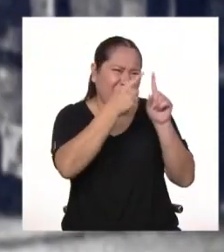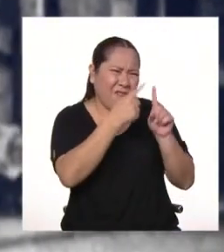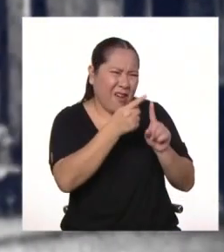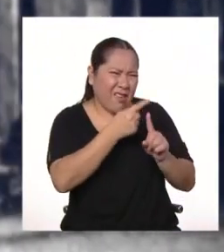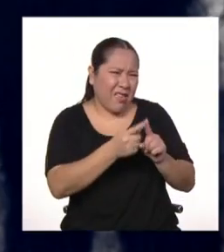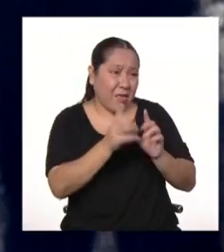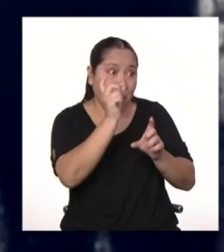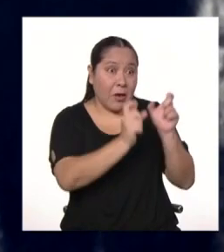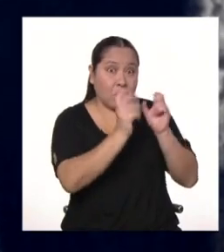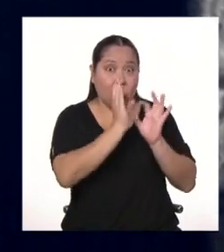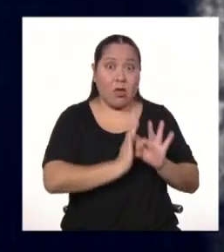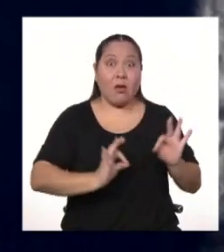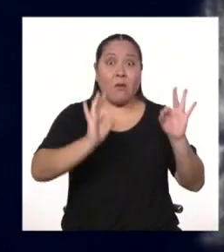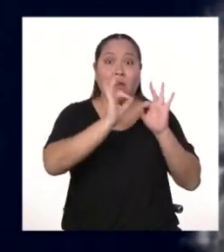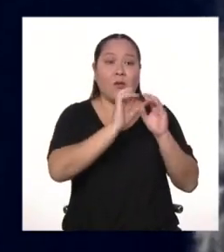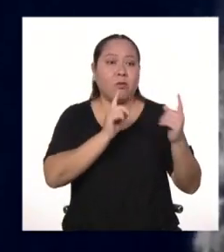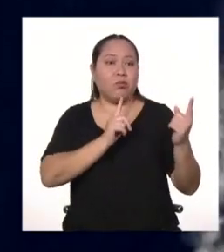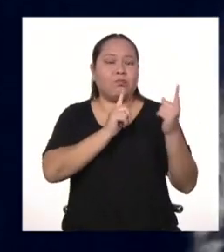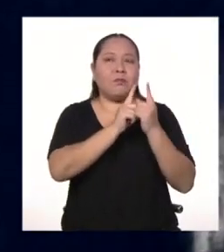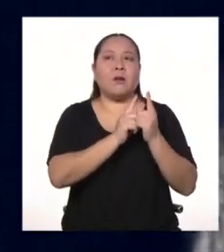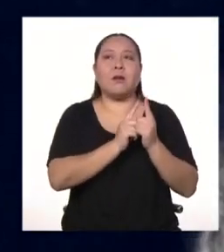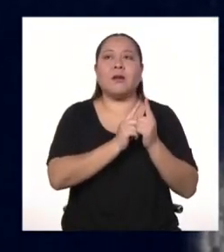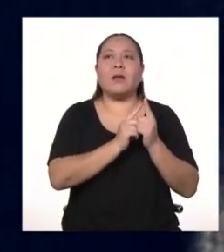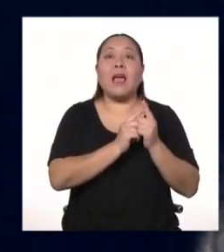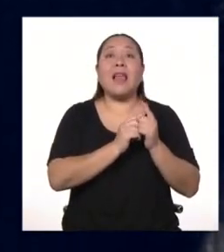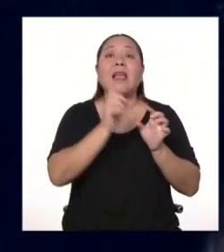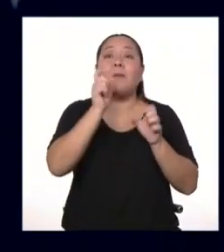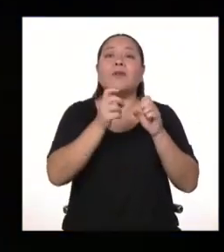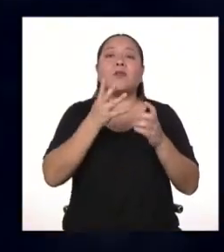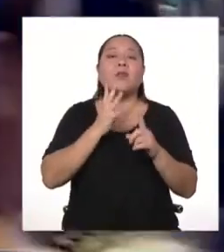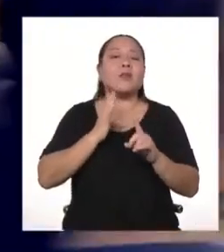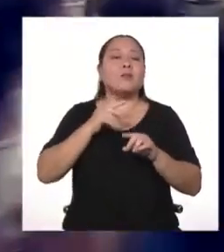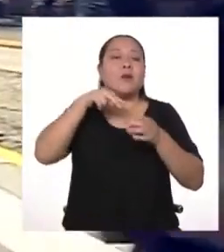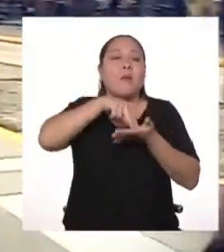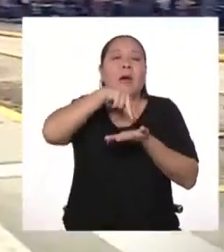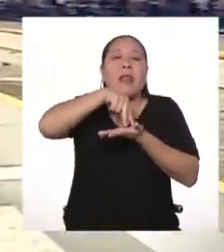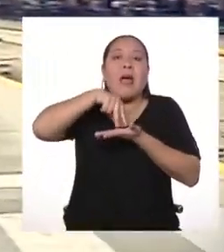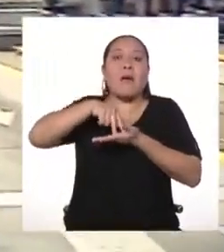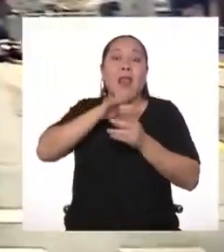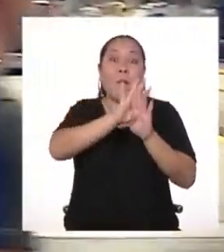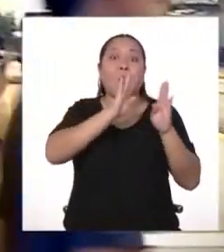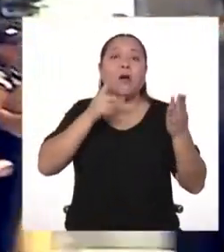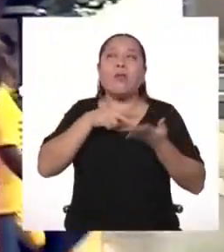en que la gente estaba en la puerta esperando a que llegue Valdelomar a ver qué pasaba.